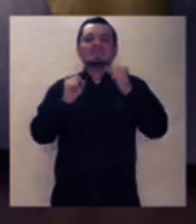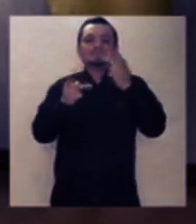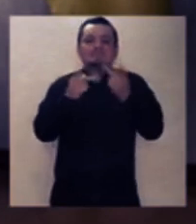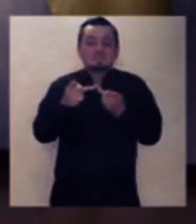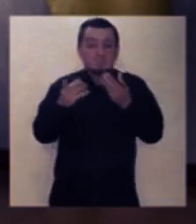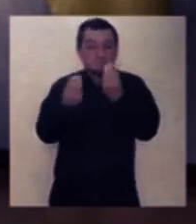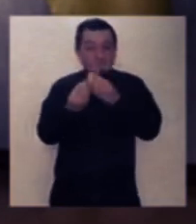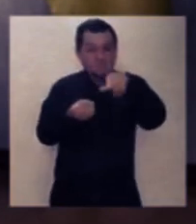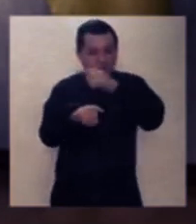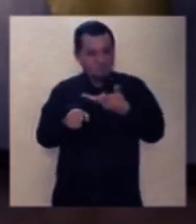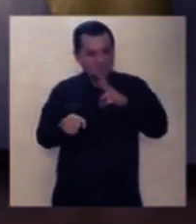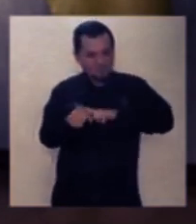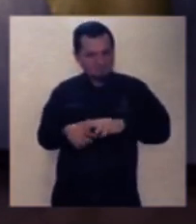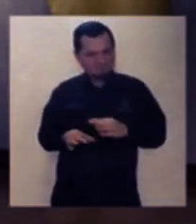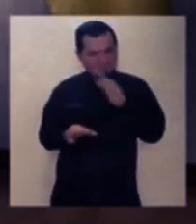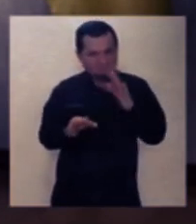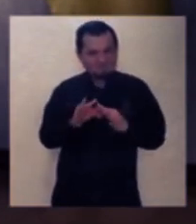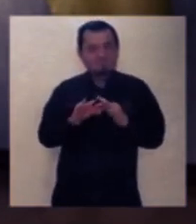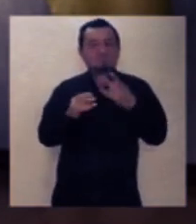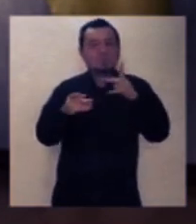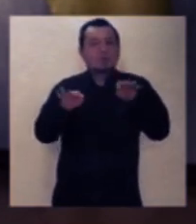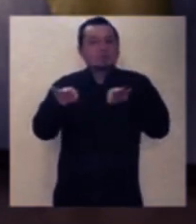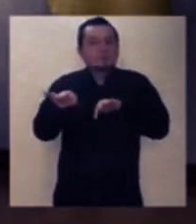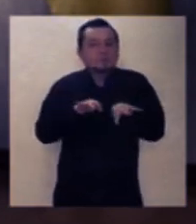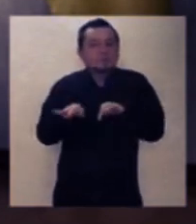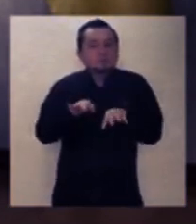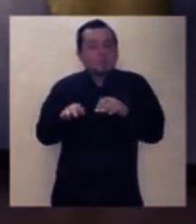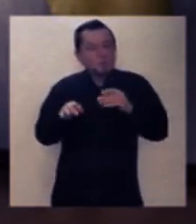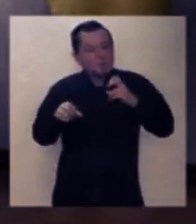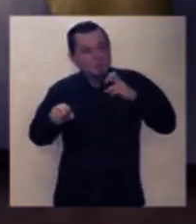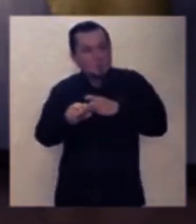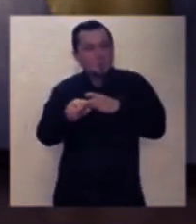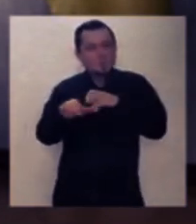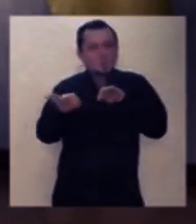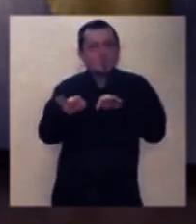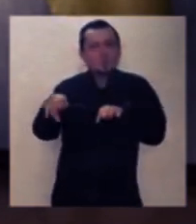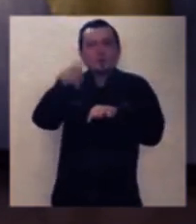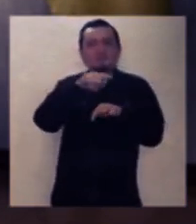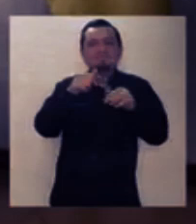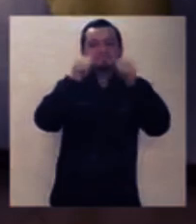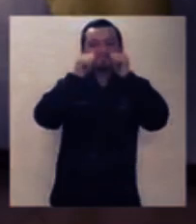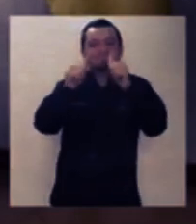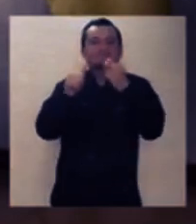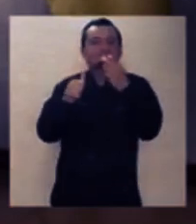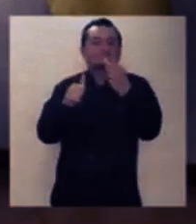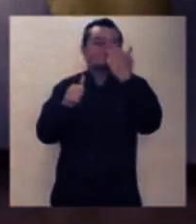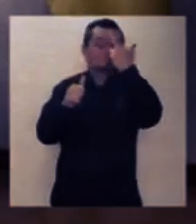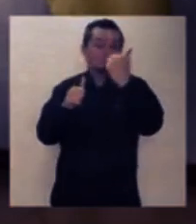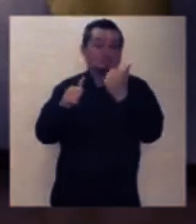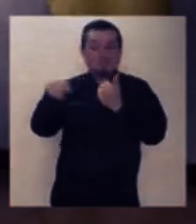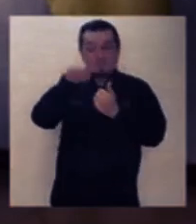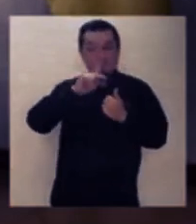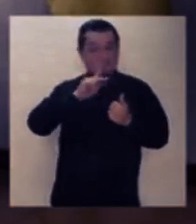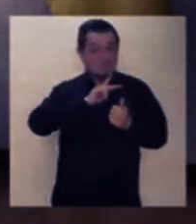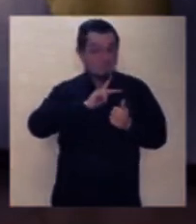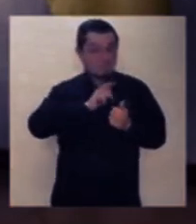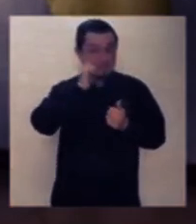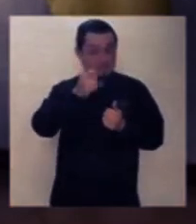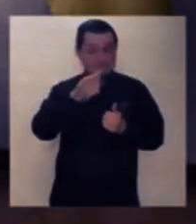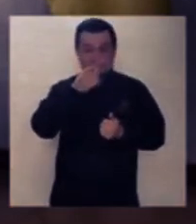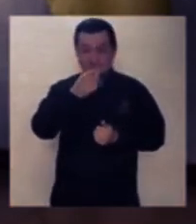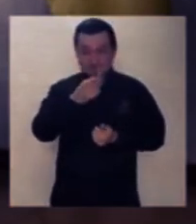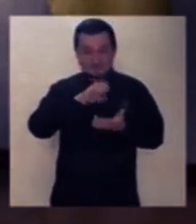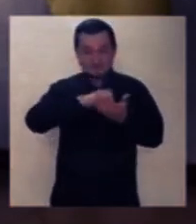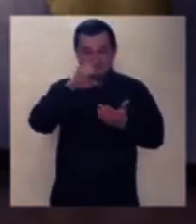contagiados. Tenemos hospitales listos, pero nuestro personal está trabajando al límite y ahí no tenemos mayor margen de maniobra.